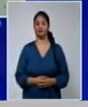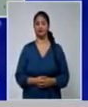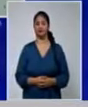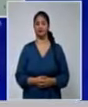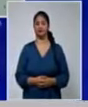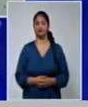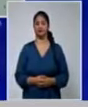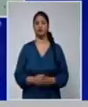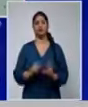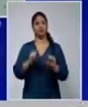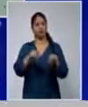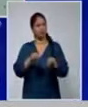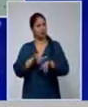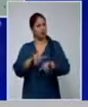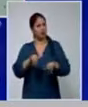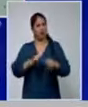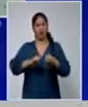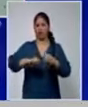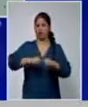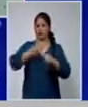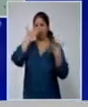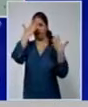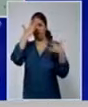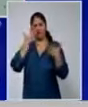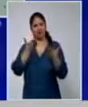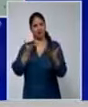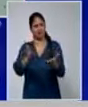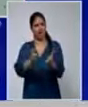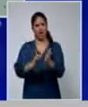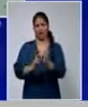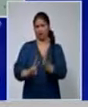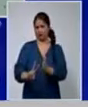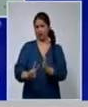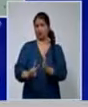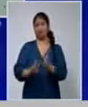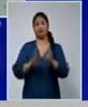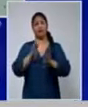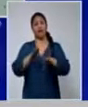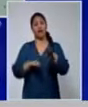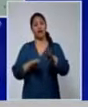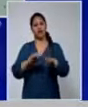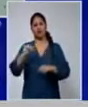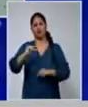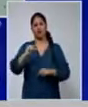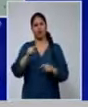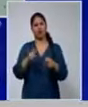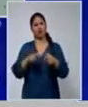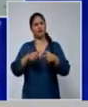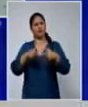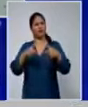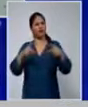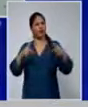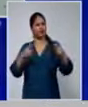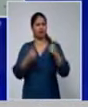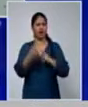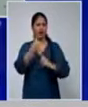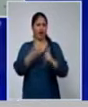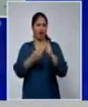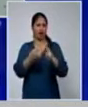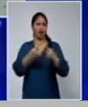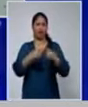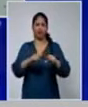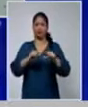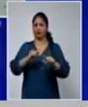mantiene un control de la pandemia, independientemente de que en determinados momentos ha tenido sus incrementos, pero lo